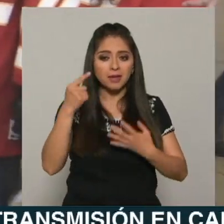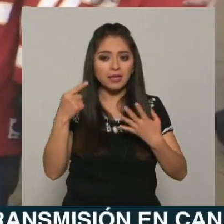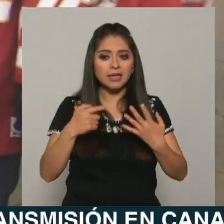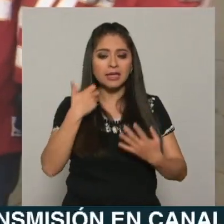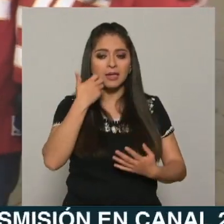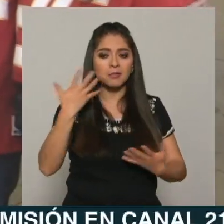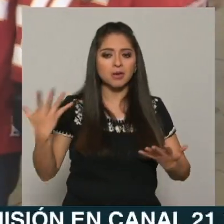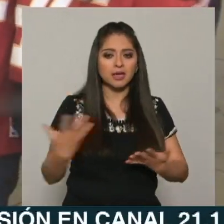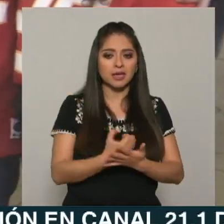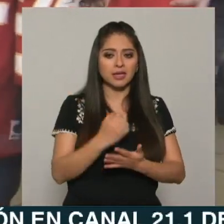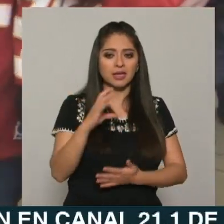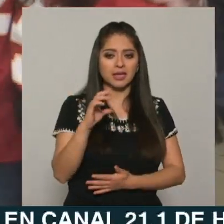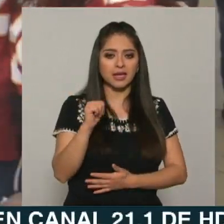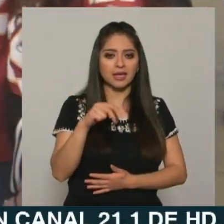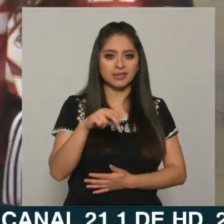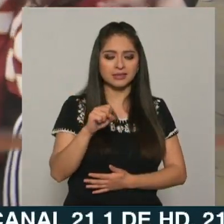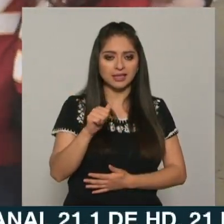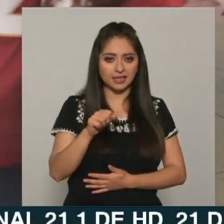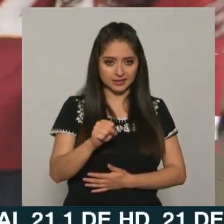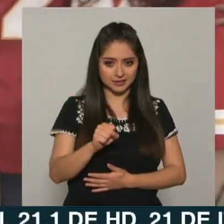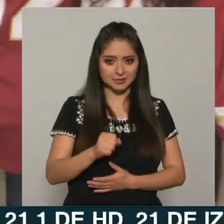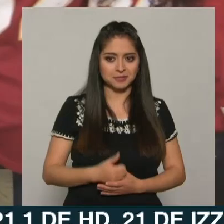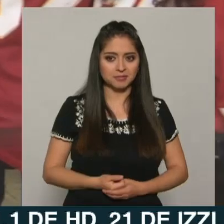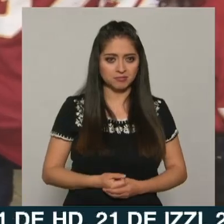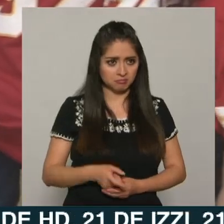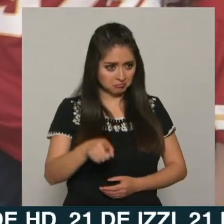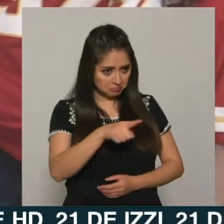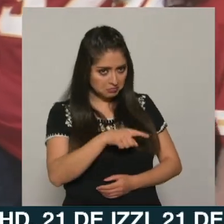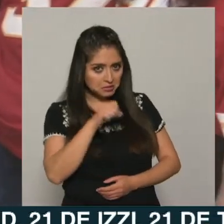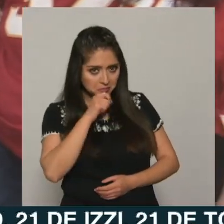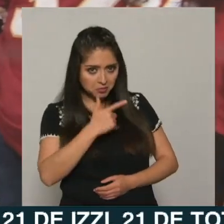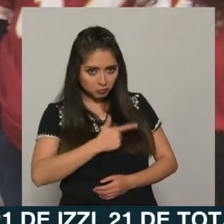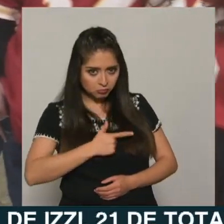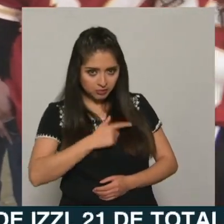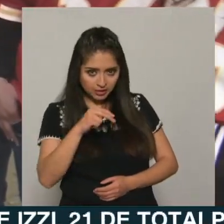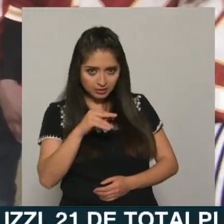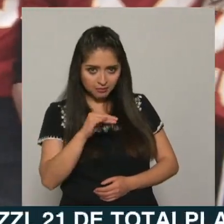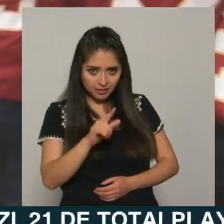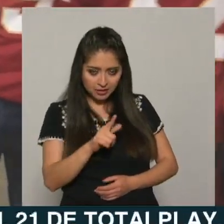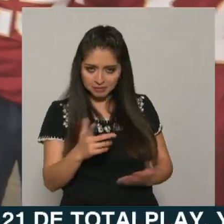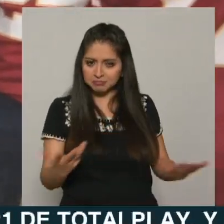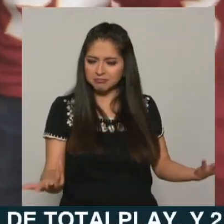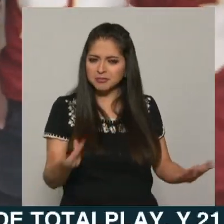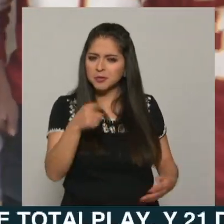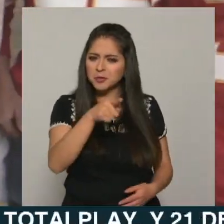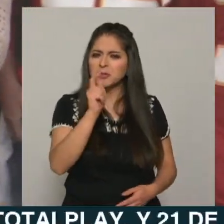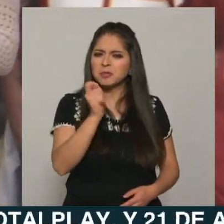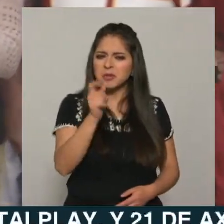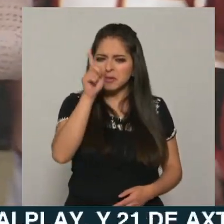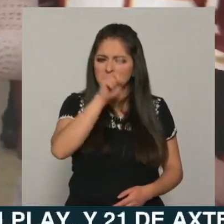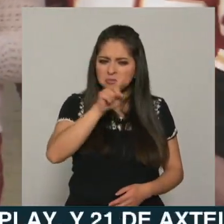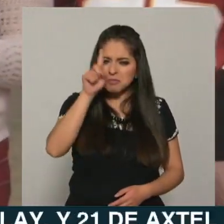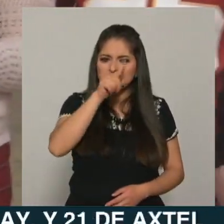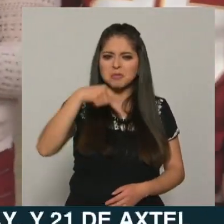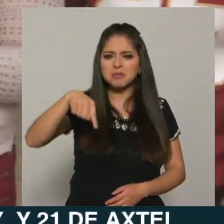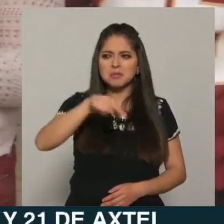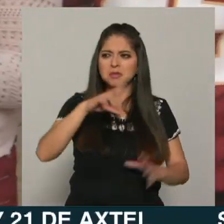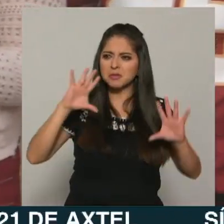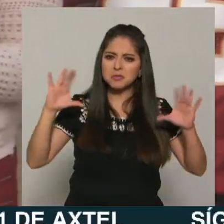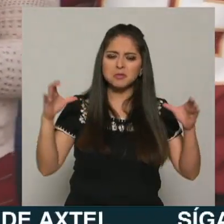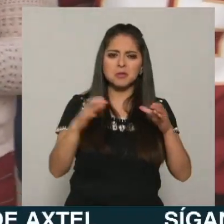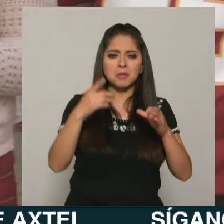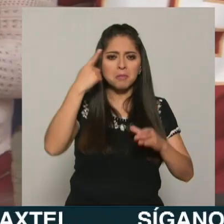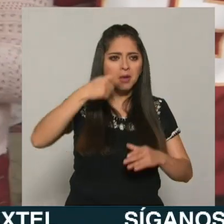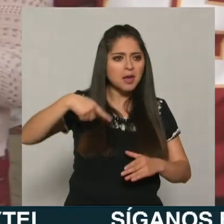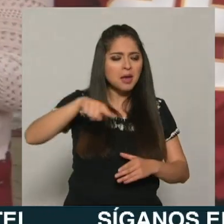Kansas. Chicas, también a las chicas les gusta la NFL, ¿no? Entonces, ¿ustedes qué están opinando de este encuentro y del ambiente? Para que les